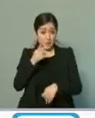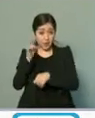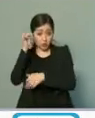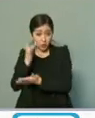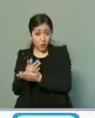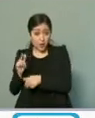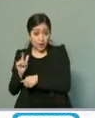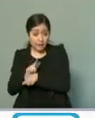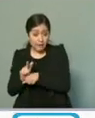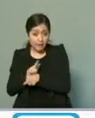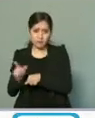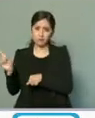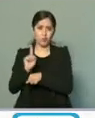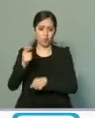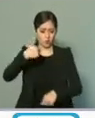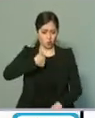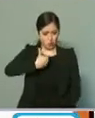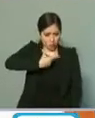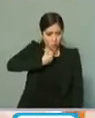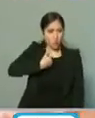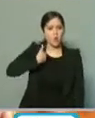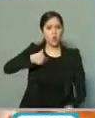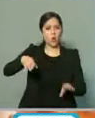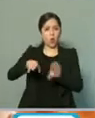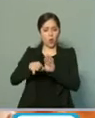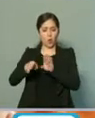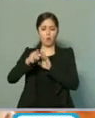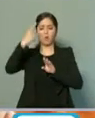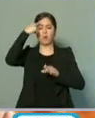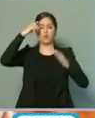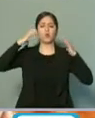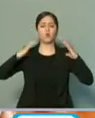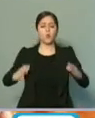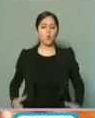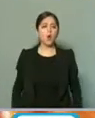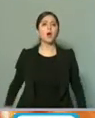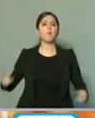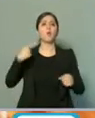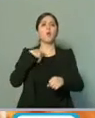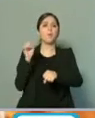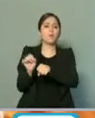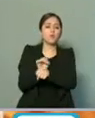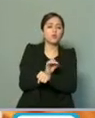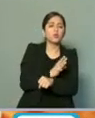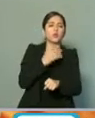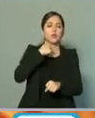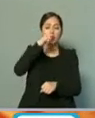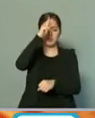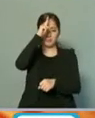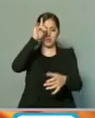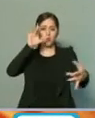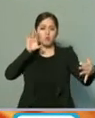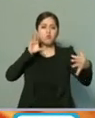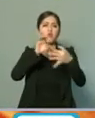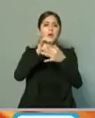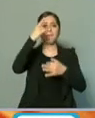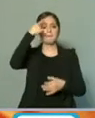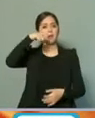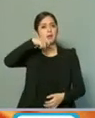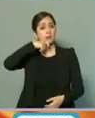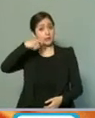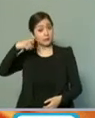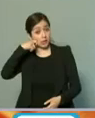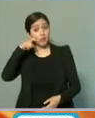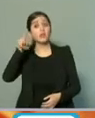cómo un hombre puede prepararse física, emocional y espiritualmente para tener un contacto sexual. Ellos hablan